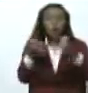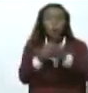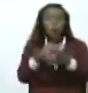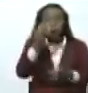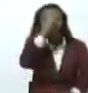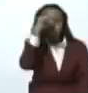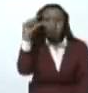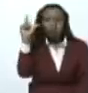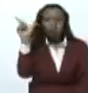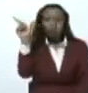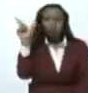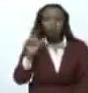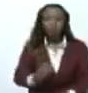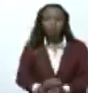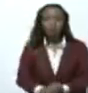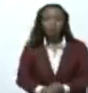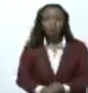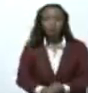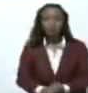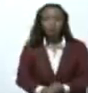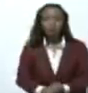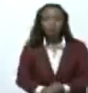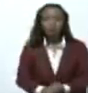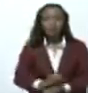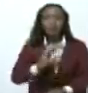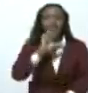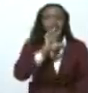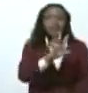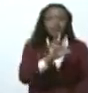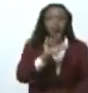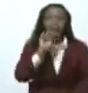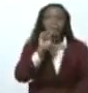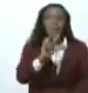Socialista Unido de Venezuela, con